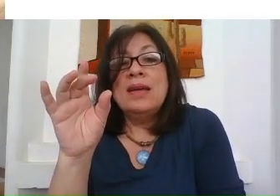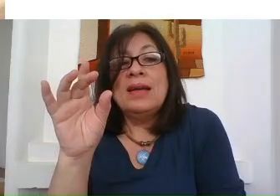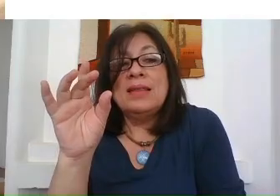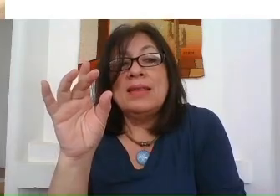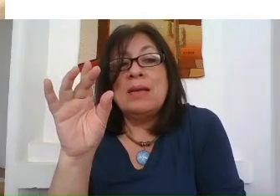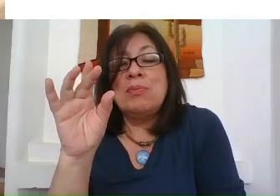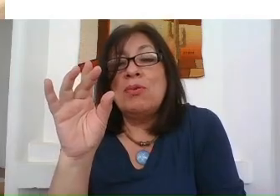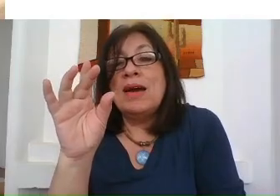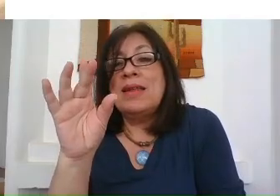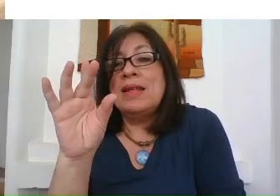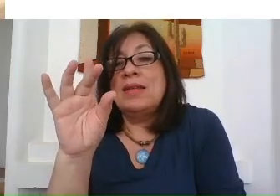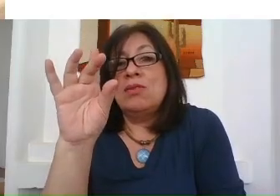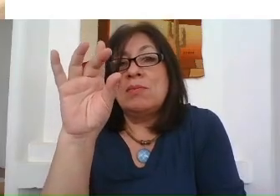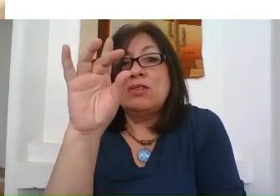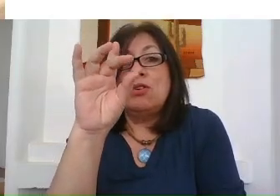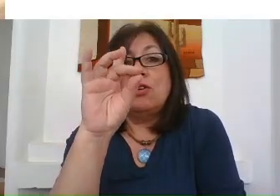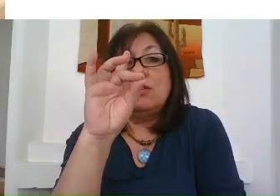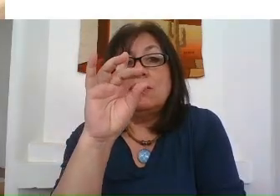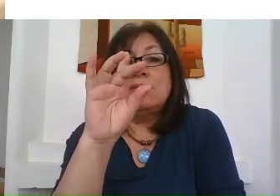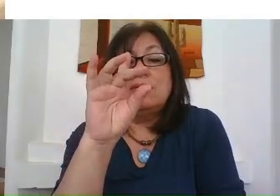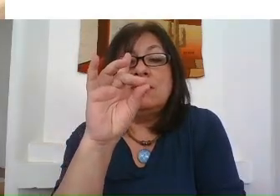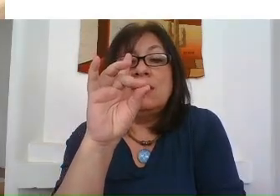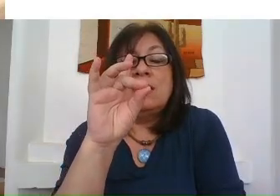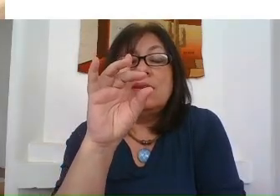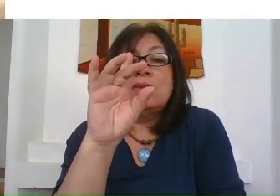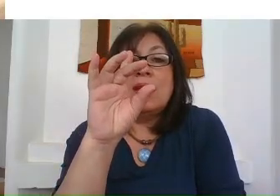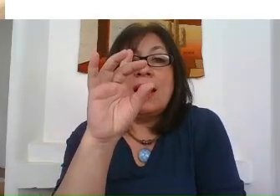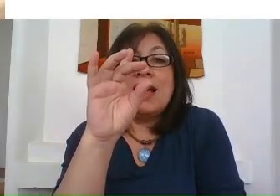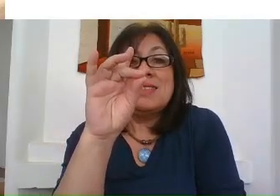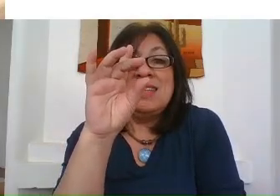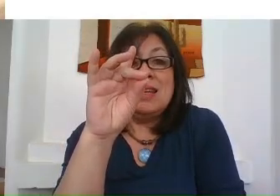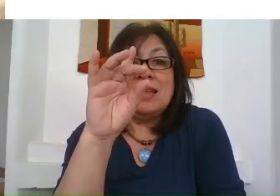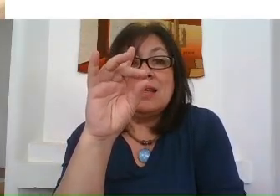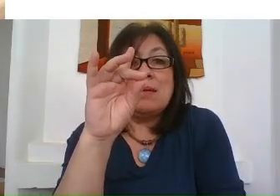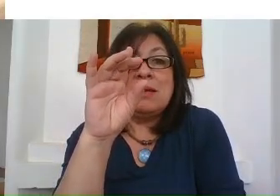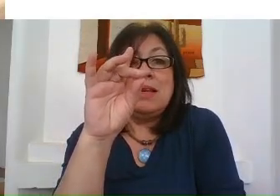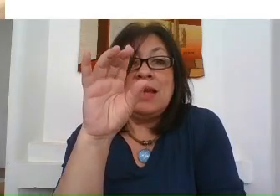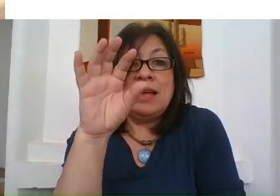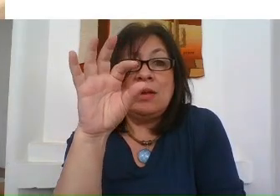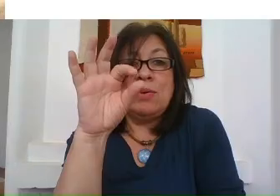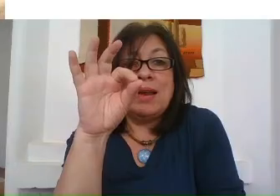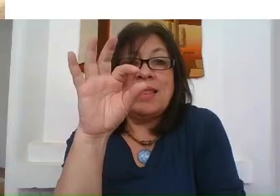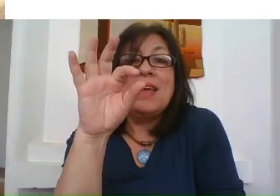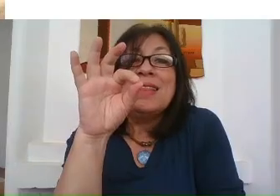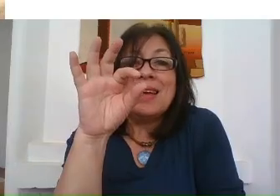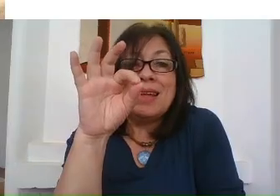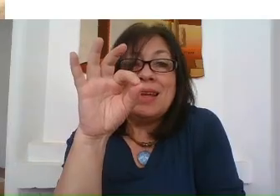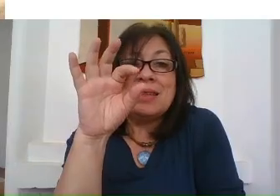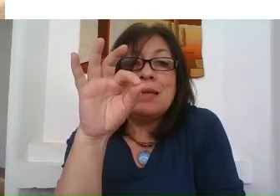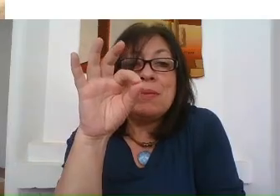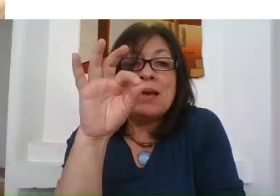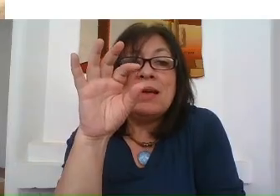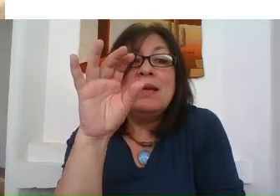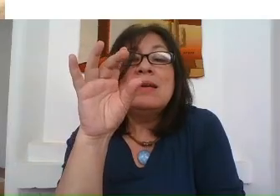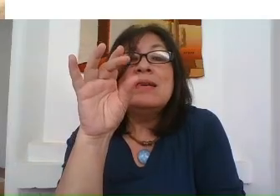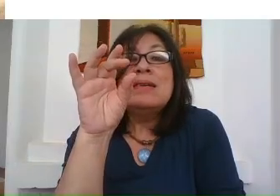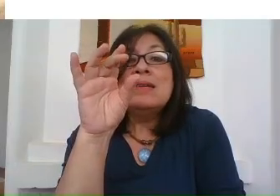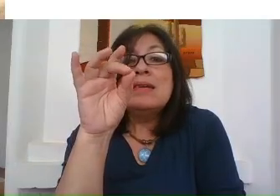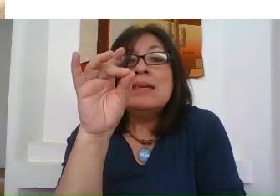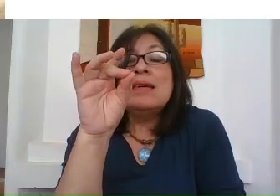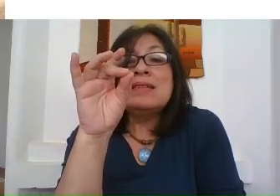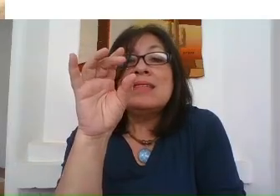superior entre el pulgar y el dedo mayor, así de esta manera, en lugar de esta, que es la